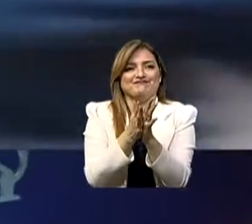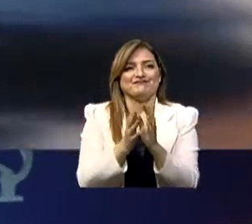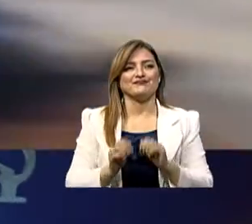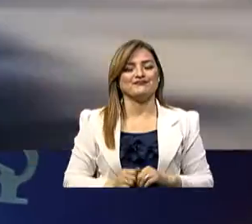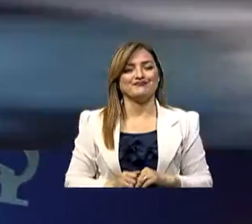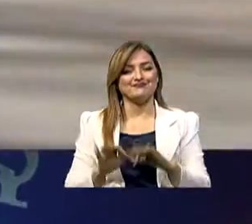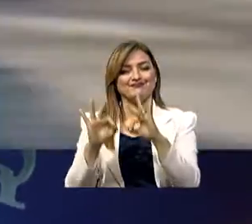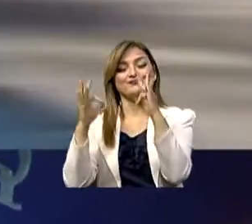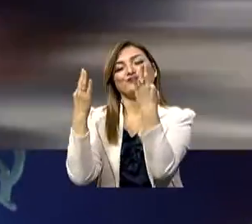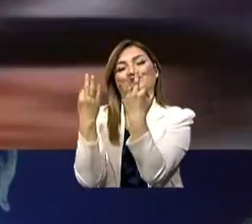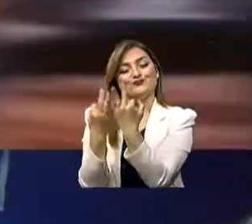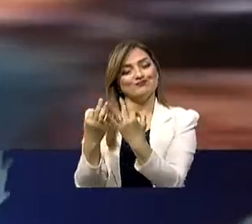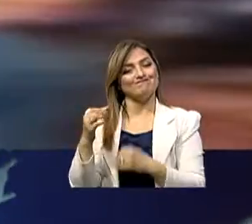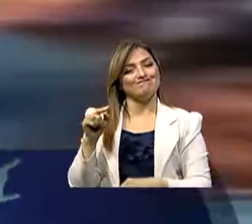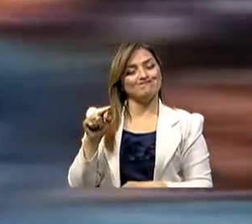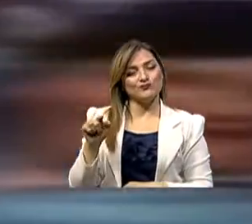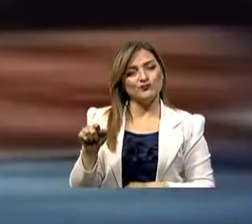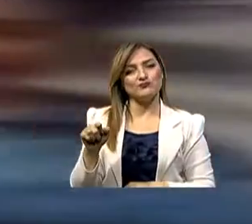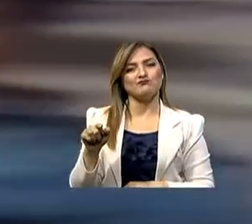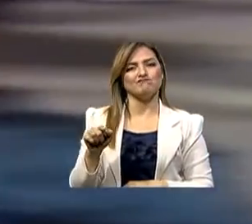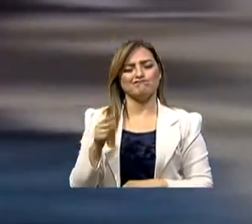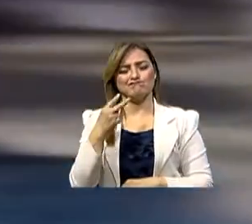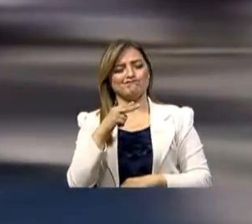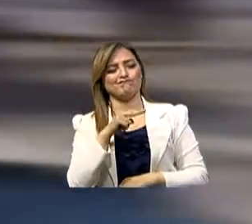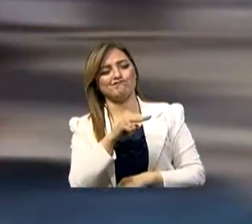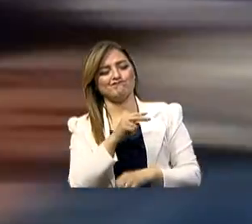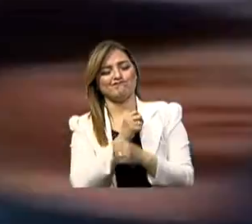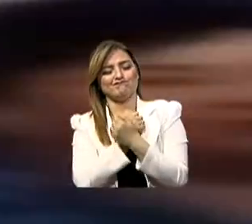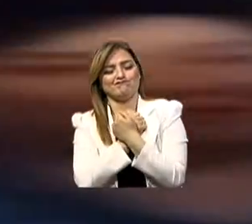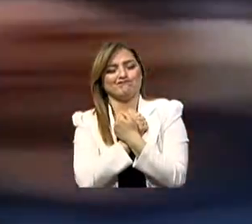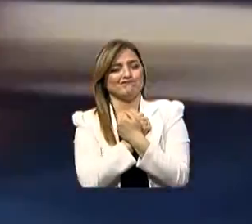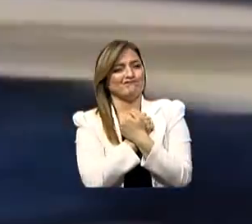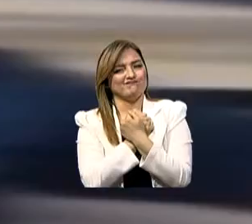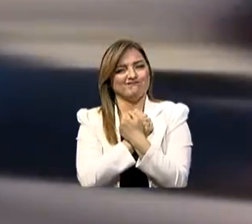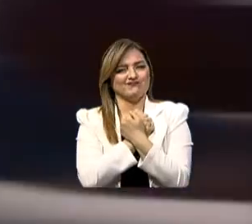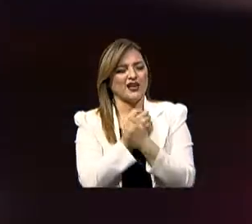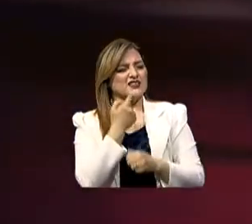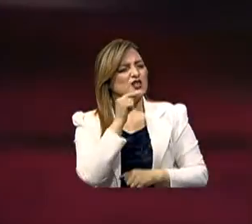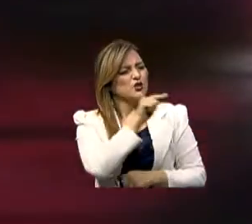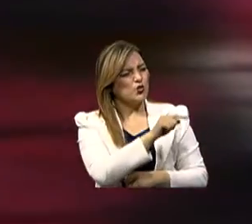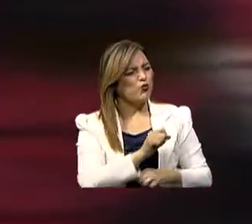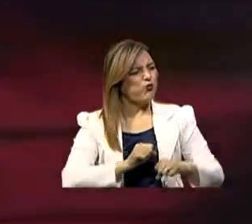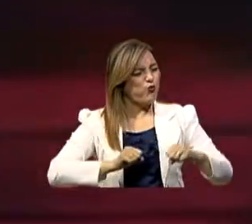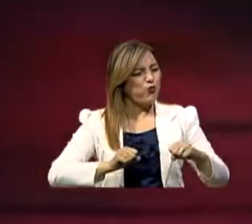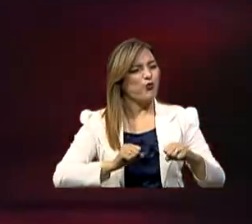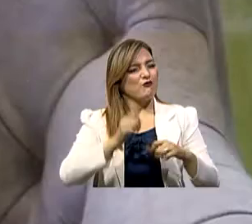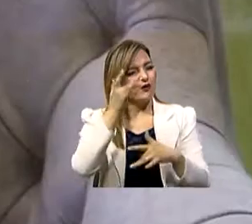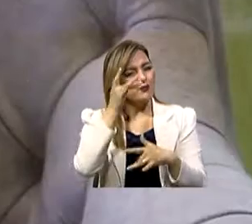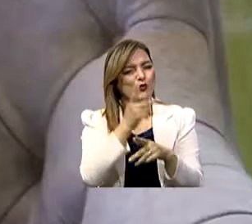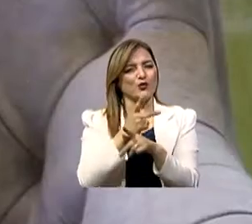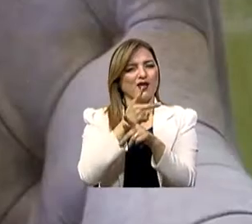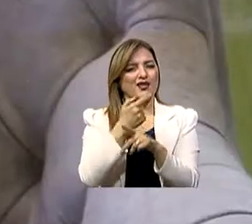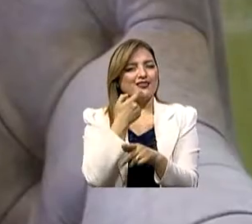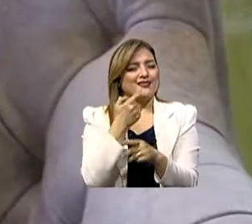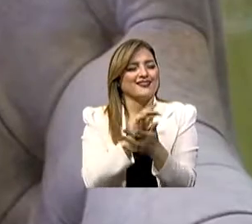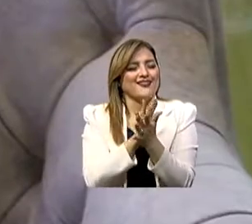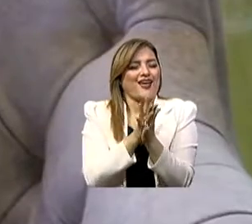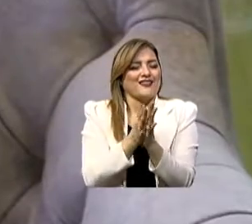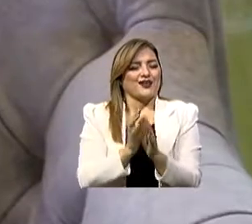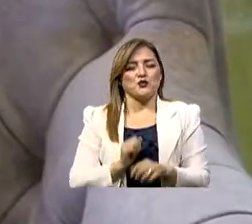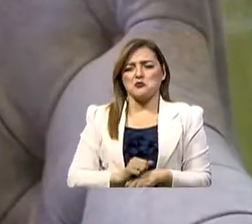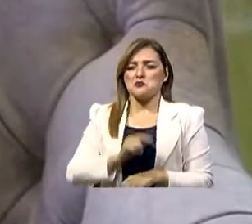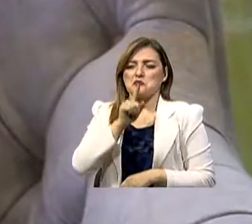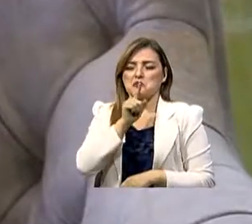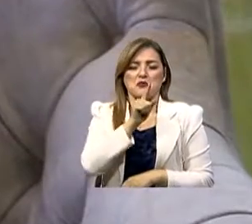familia creo que te ve con ojos de amor porque no no te dicen exactamente después